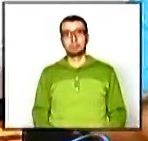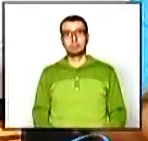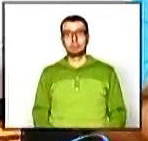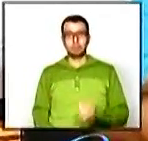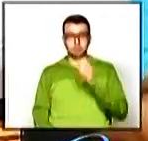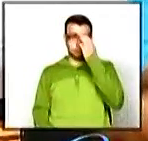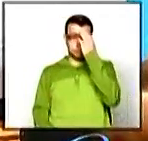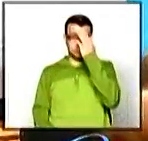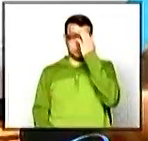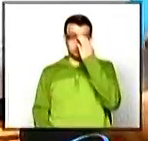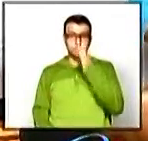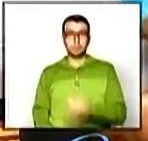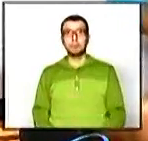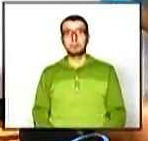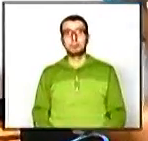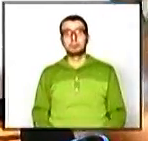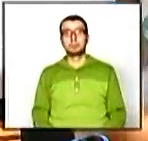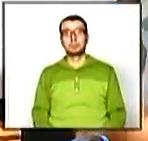Muy bien.